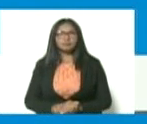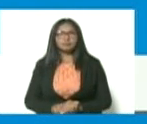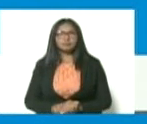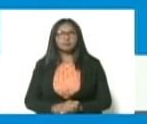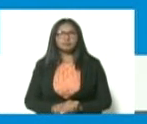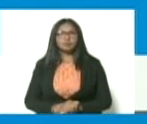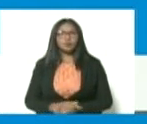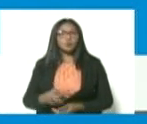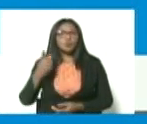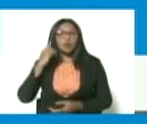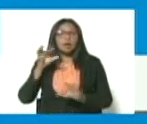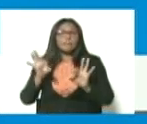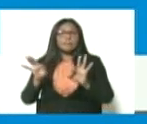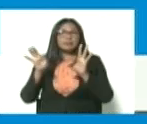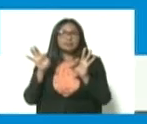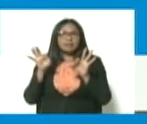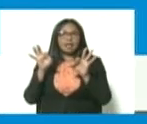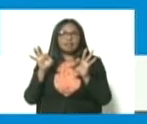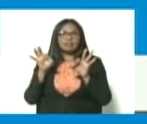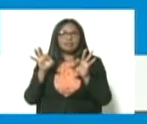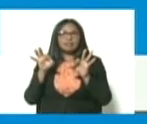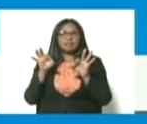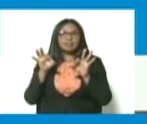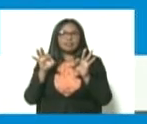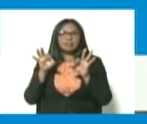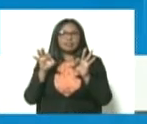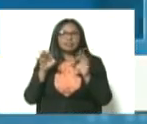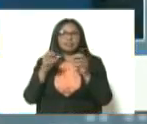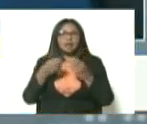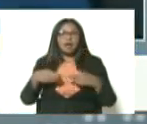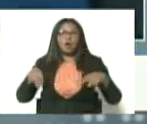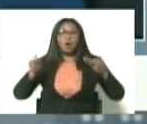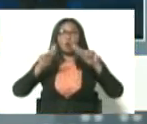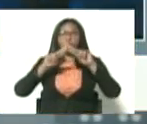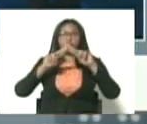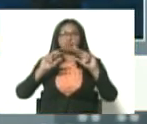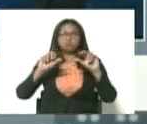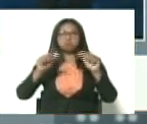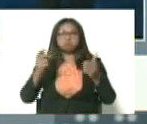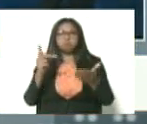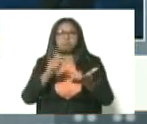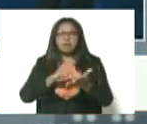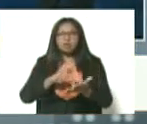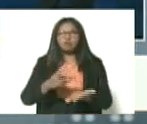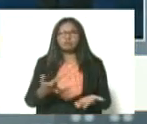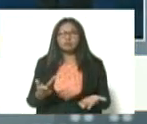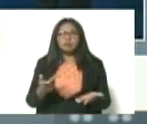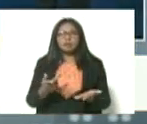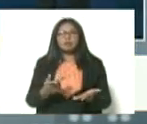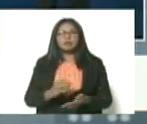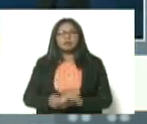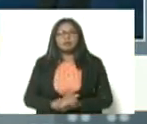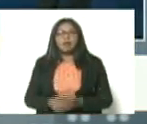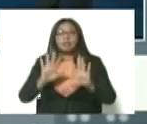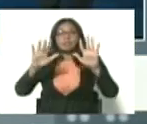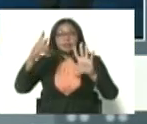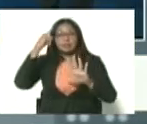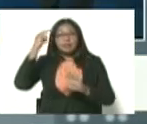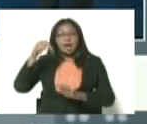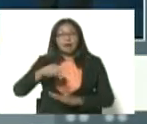especial de la Organización de Naciones Unidas para los temas de sanciones. Tuvo 10 días en